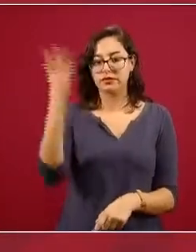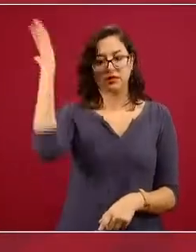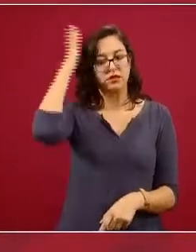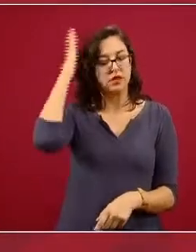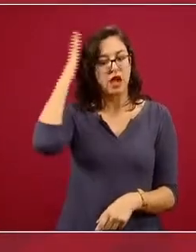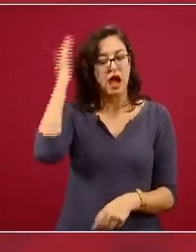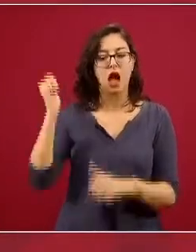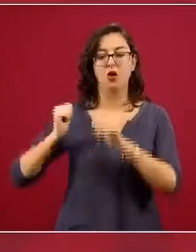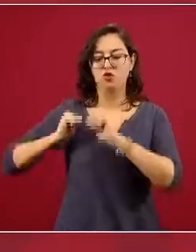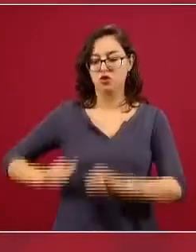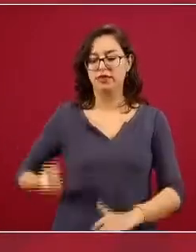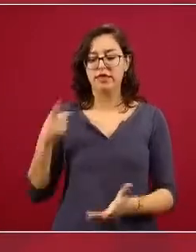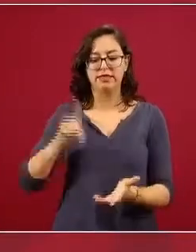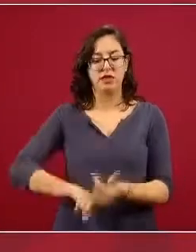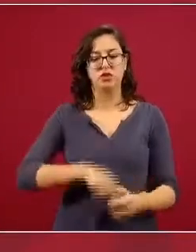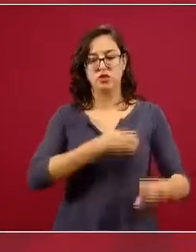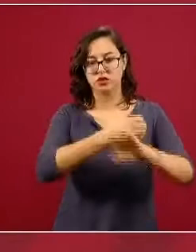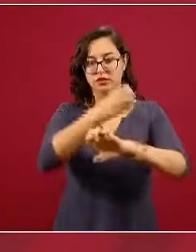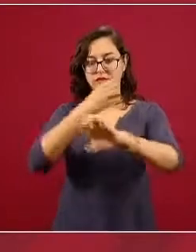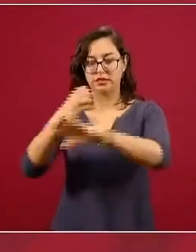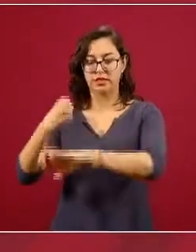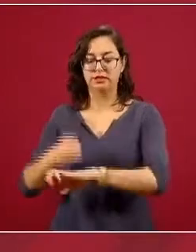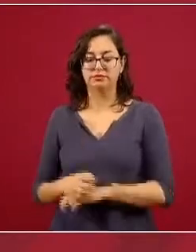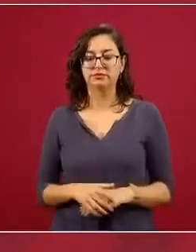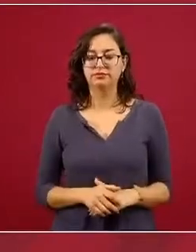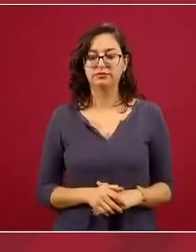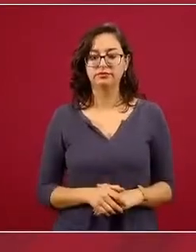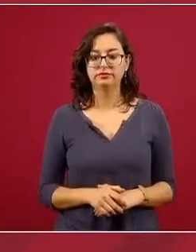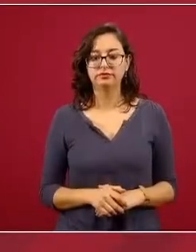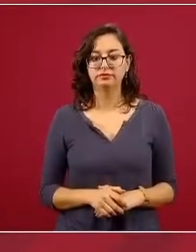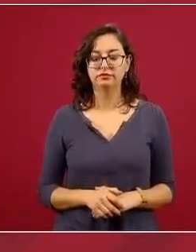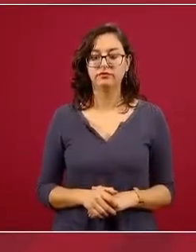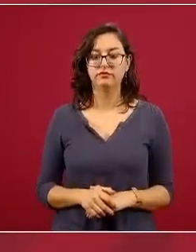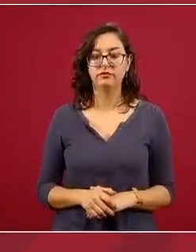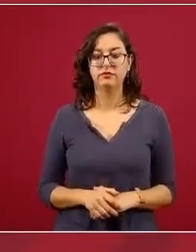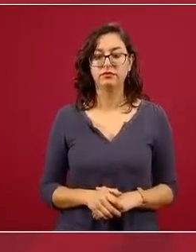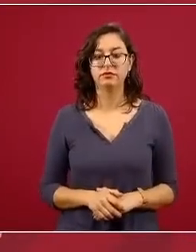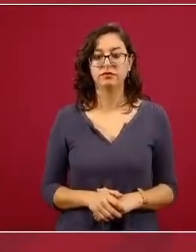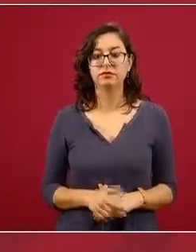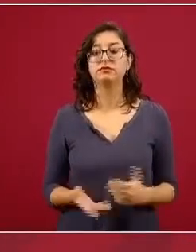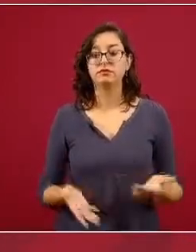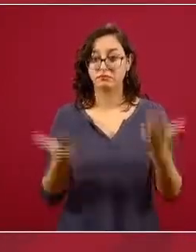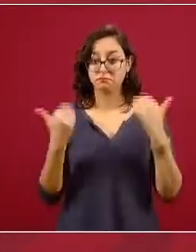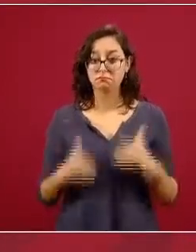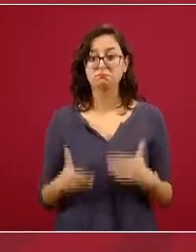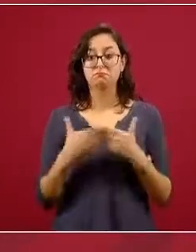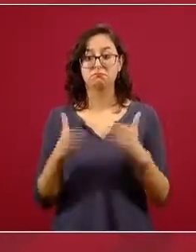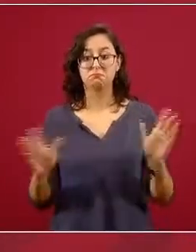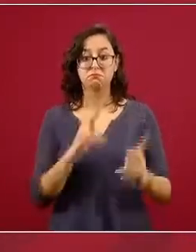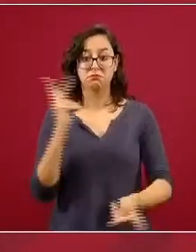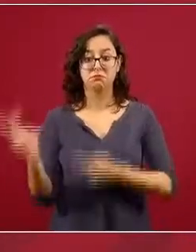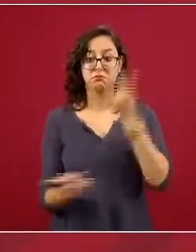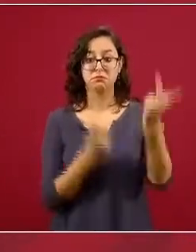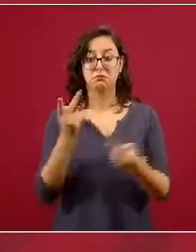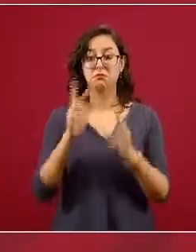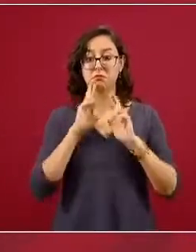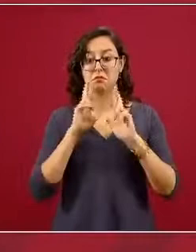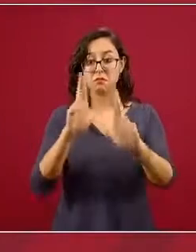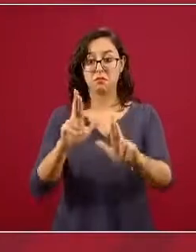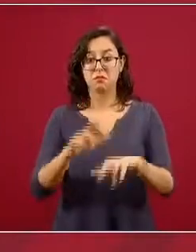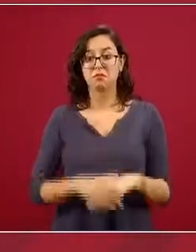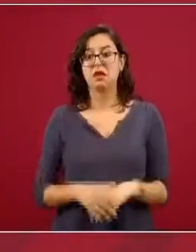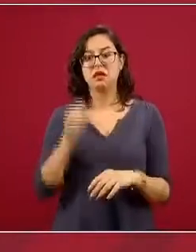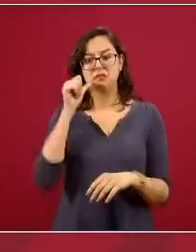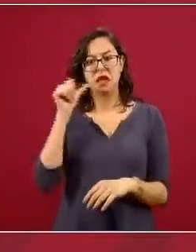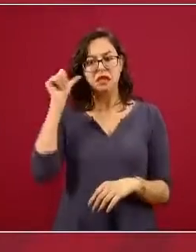titulares de los poderes ejecutivos estatales. Vamos entonces a abrir a preguntas y respuestas. Si hubiera preguntas sobre el